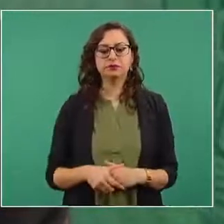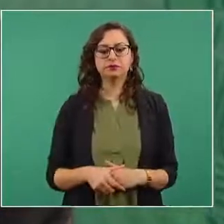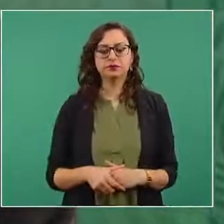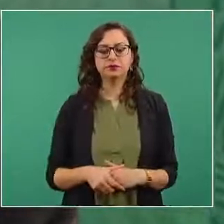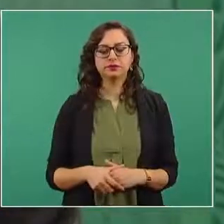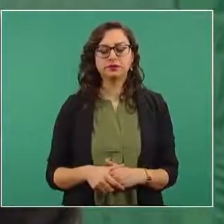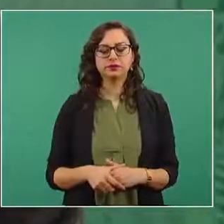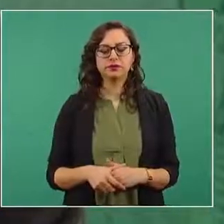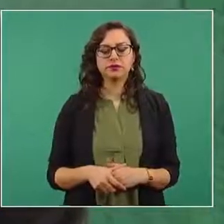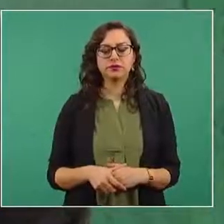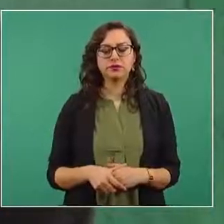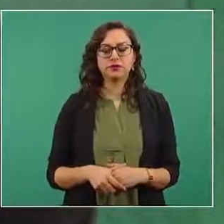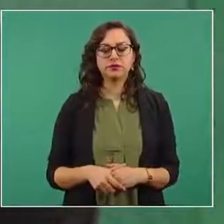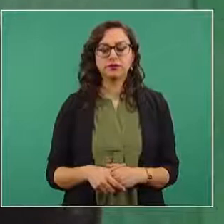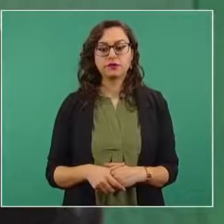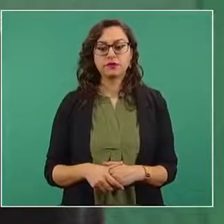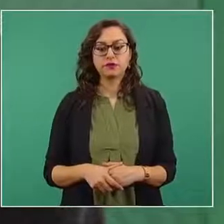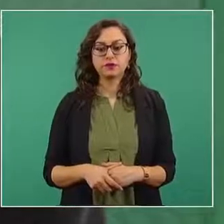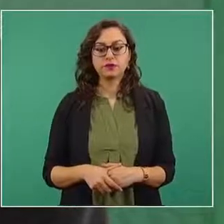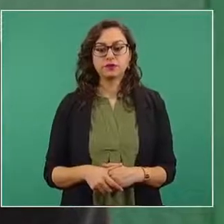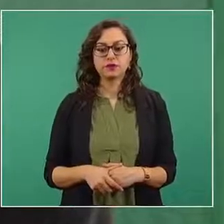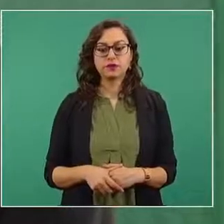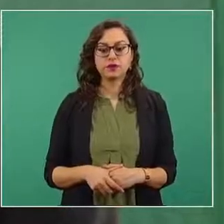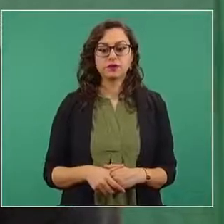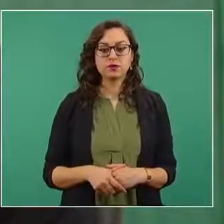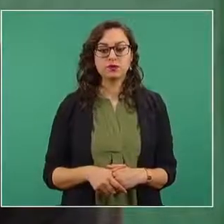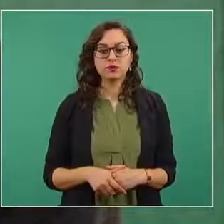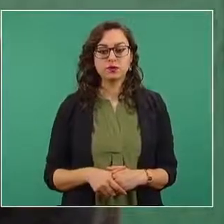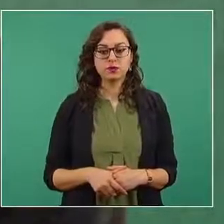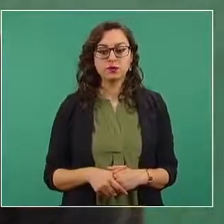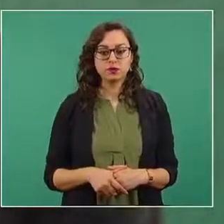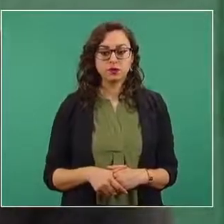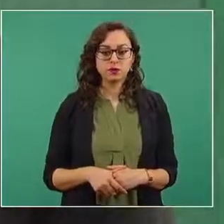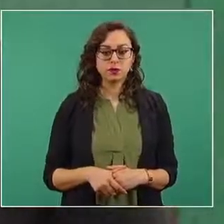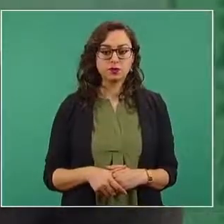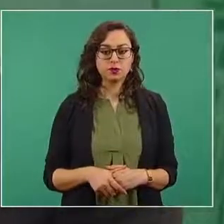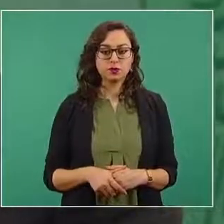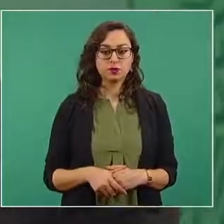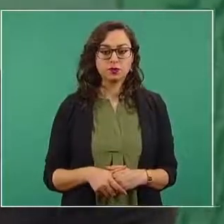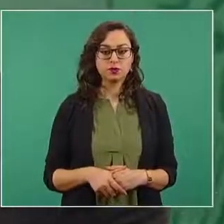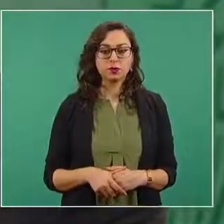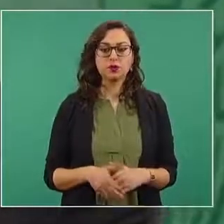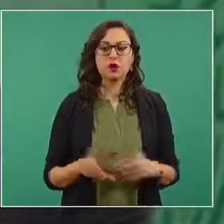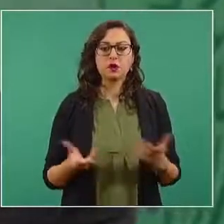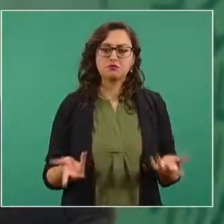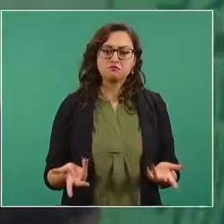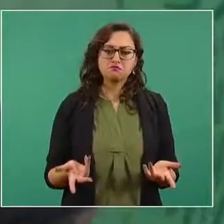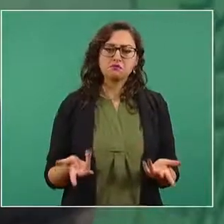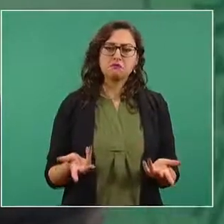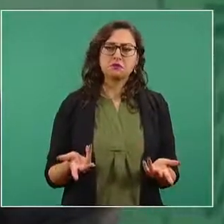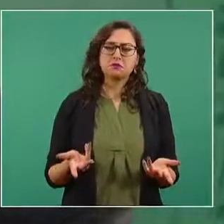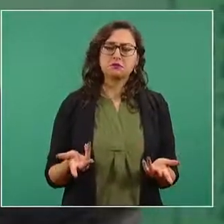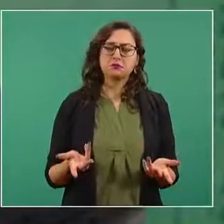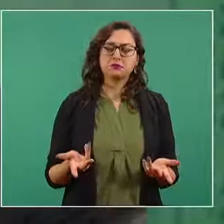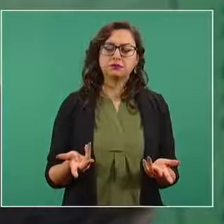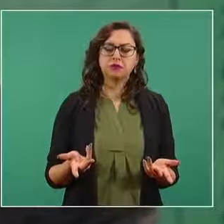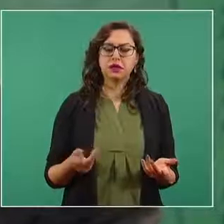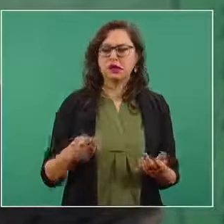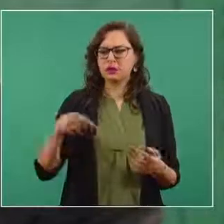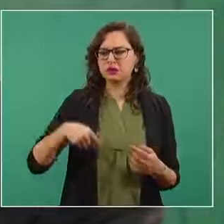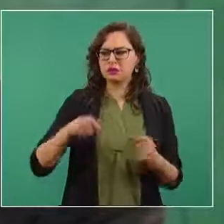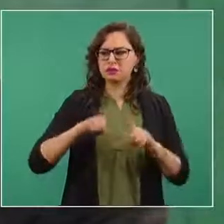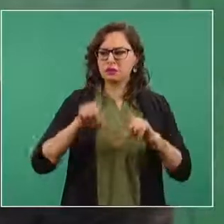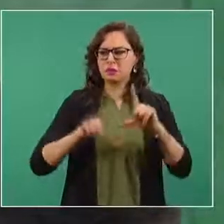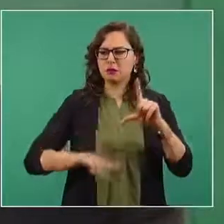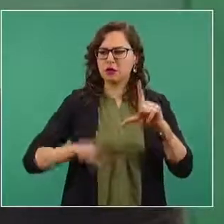aunque hay una tendencia, y yo no diría solo en México, sino